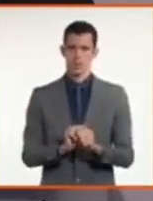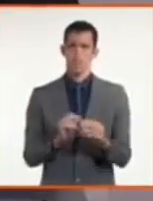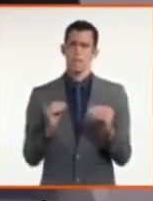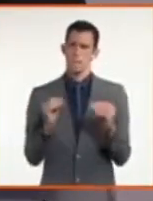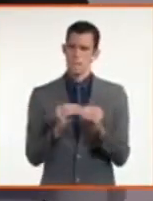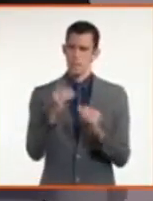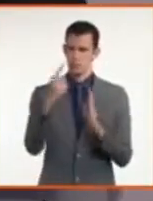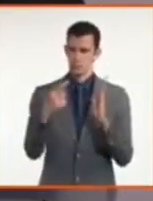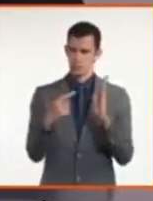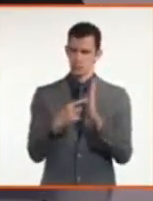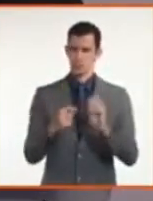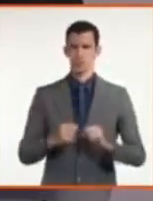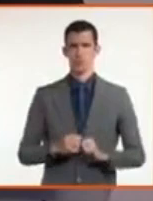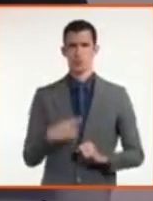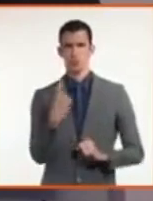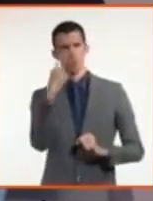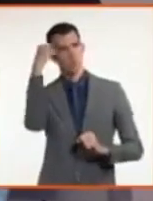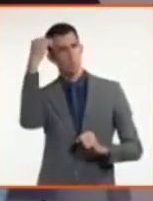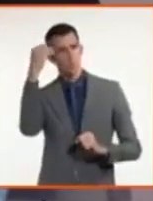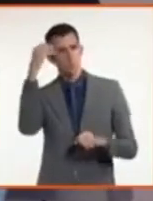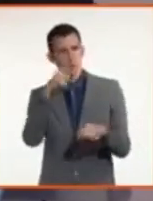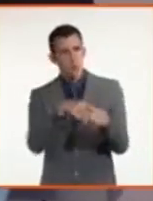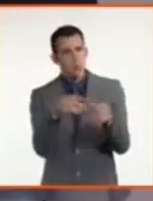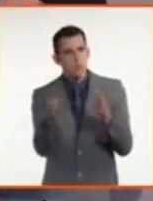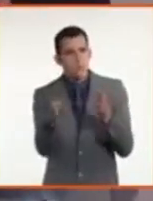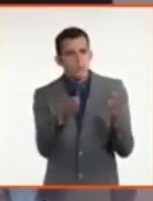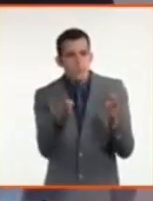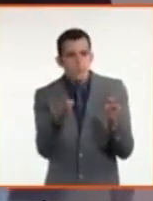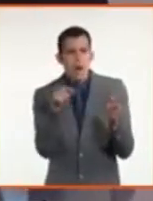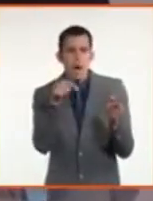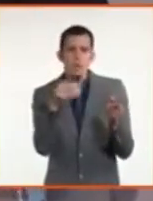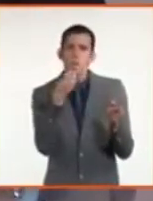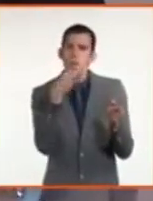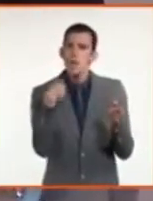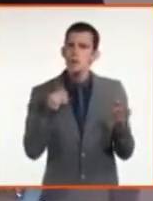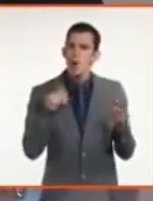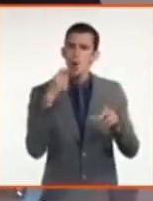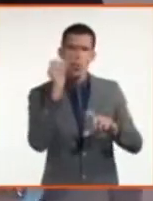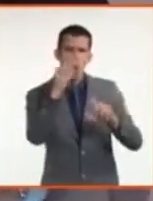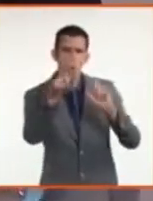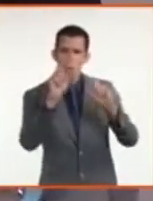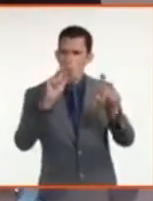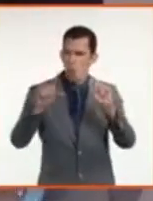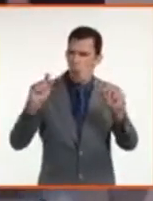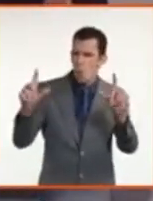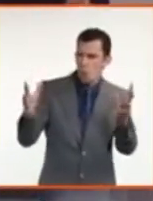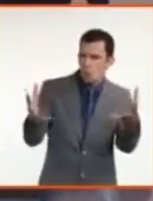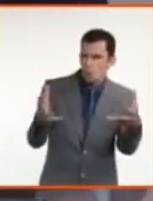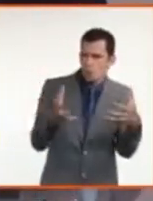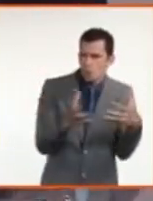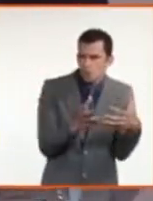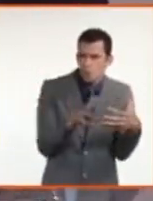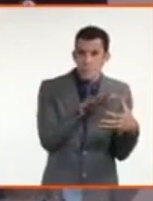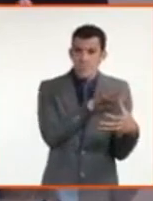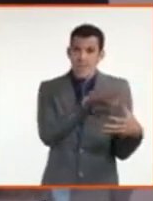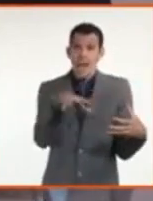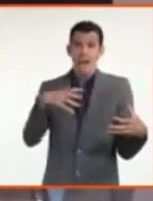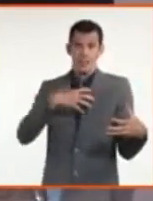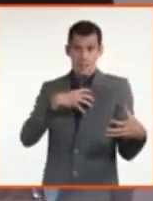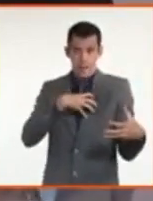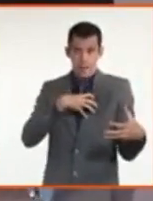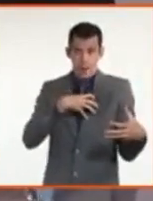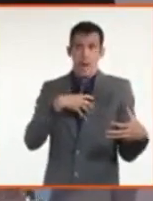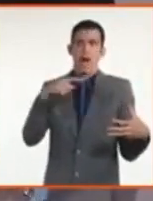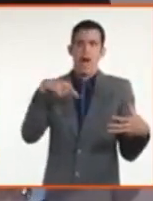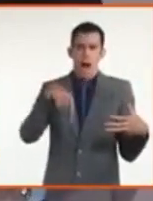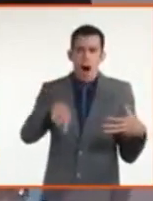para poder salir a vender eso es lo que ha pasado en el período el riesgo estaba calculado nosotros sabíamos que en el período de tiempo en que íbamos